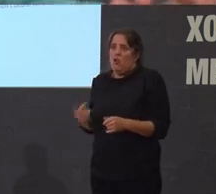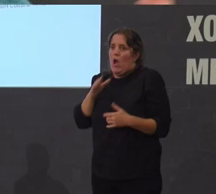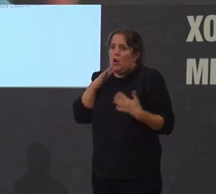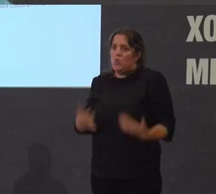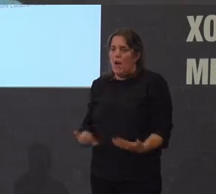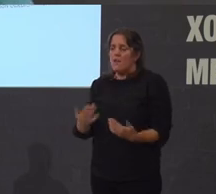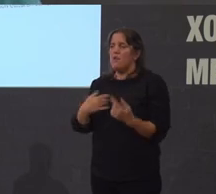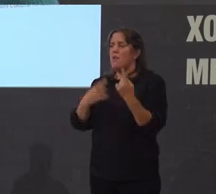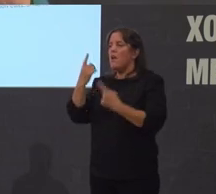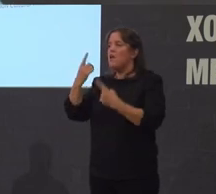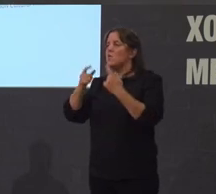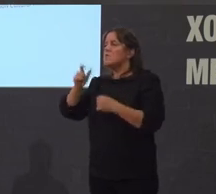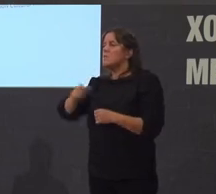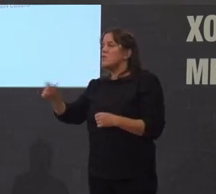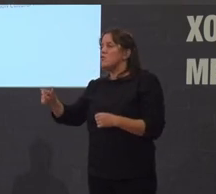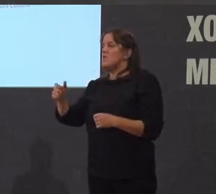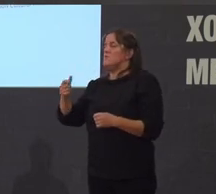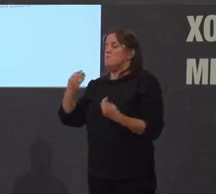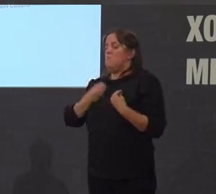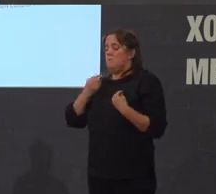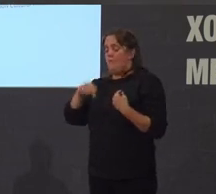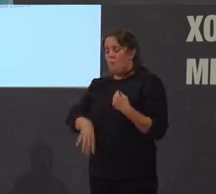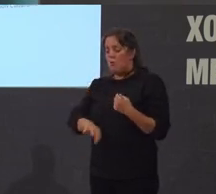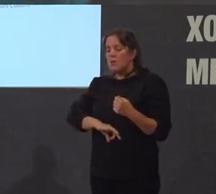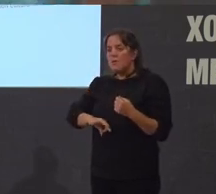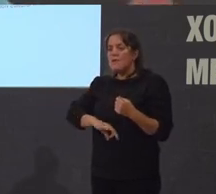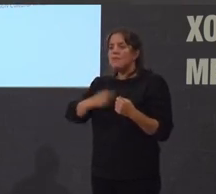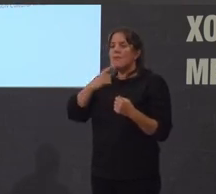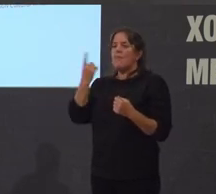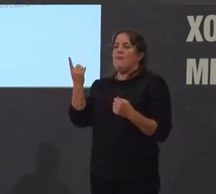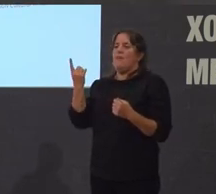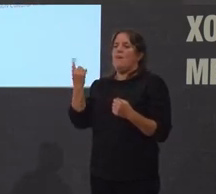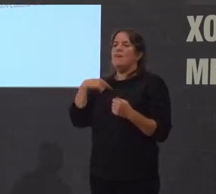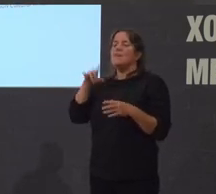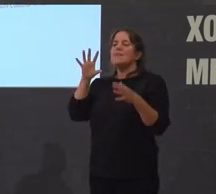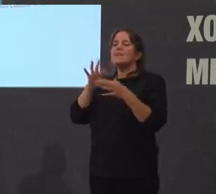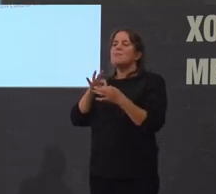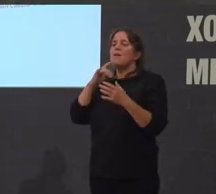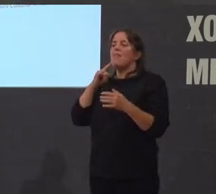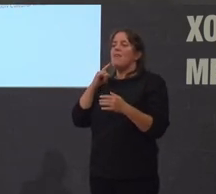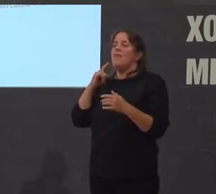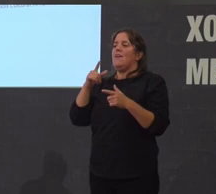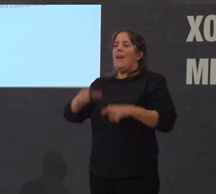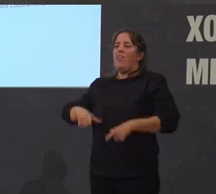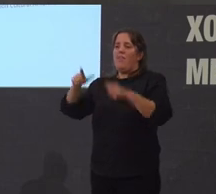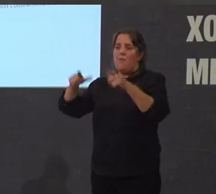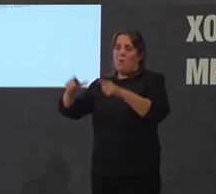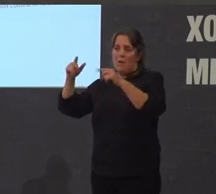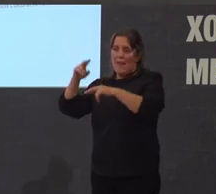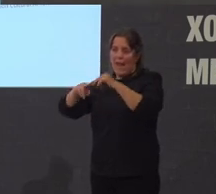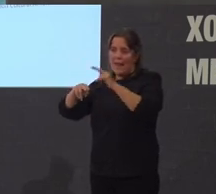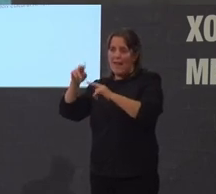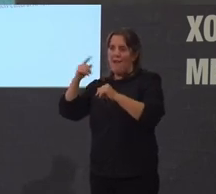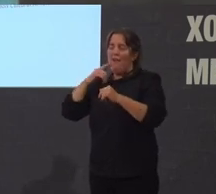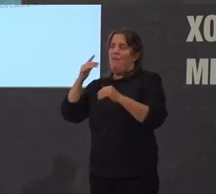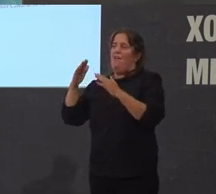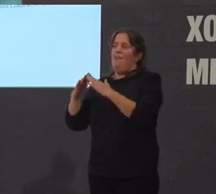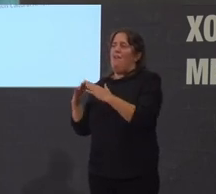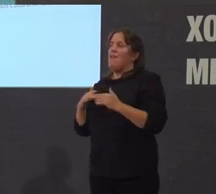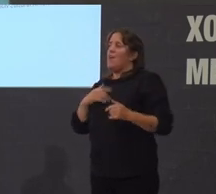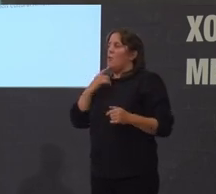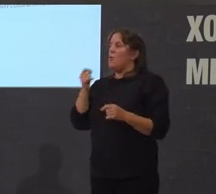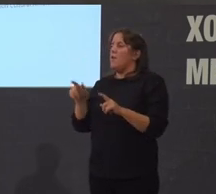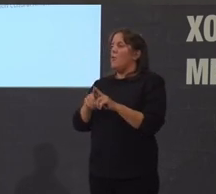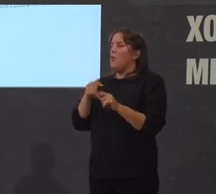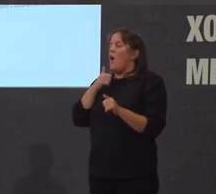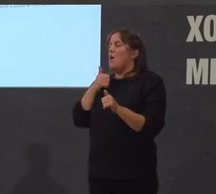personas con tendencias la inmobiliaria o de otros negocios que puedes ir seguir el rastro